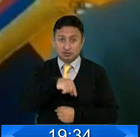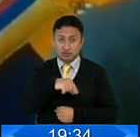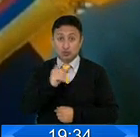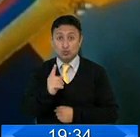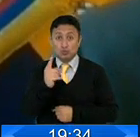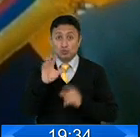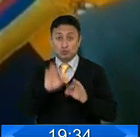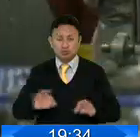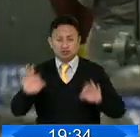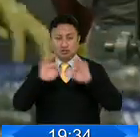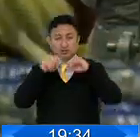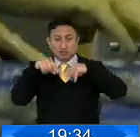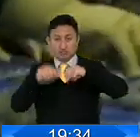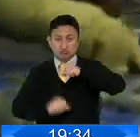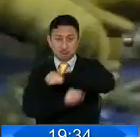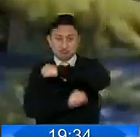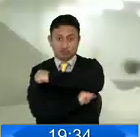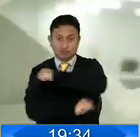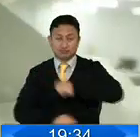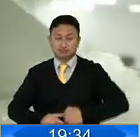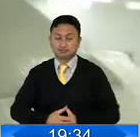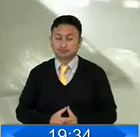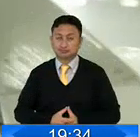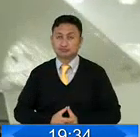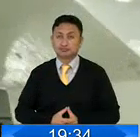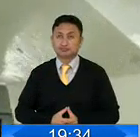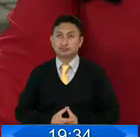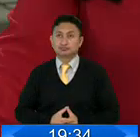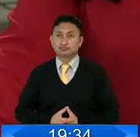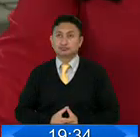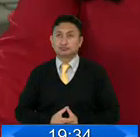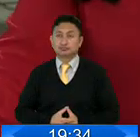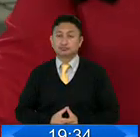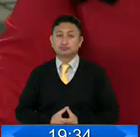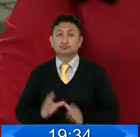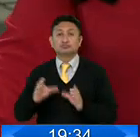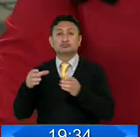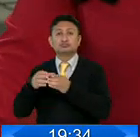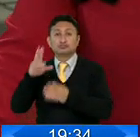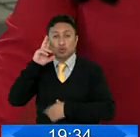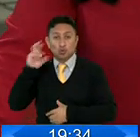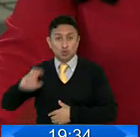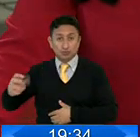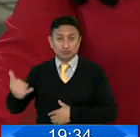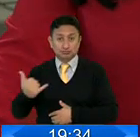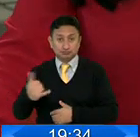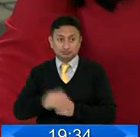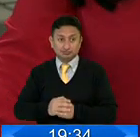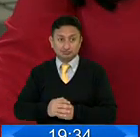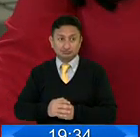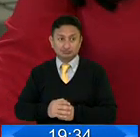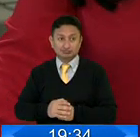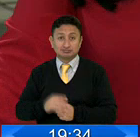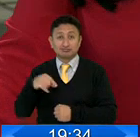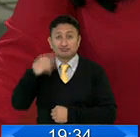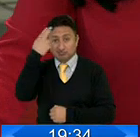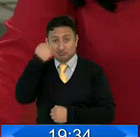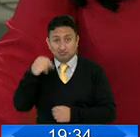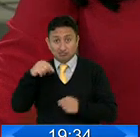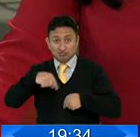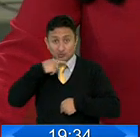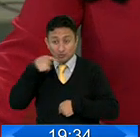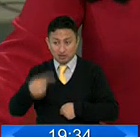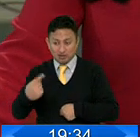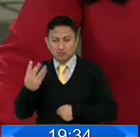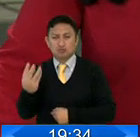pilares centrales. Informó Adriana Peralta. El sector turístico registró baja ocupación hotelera durante